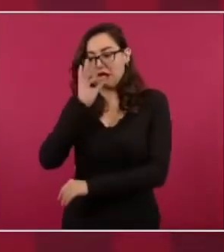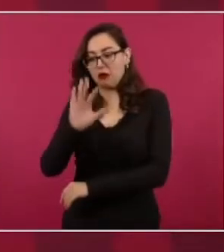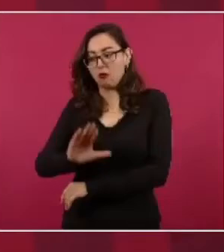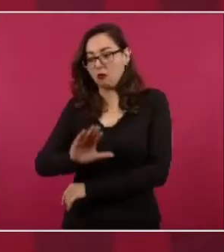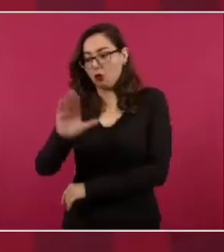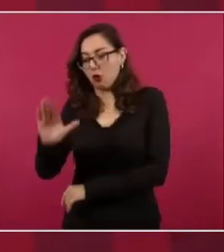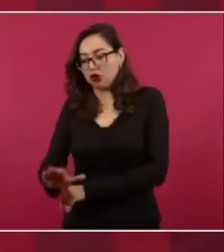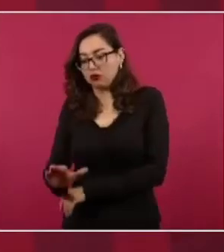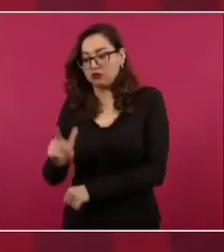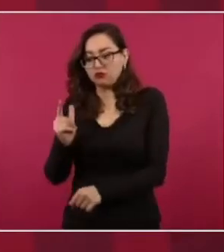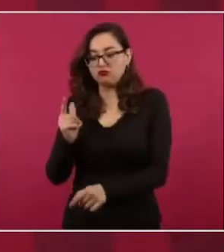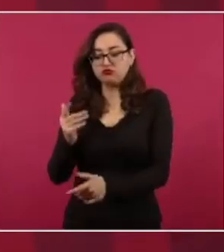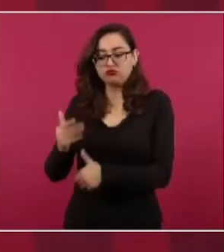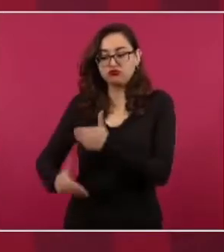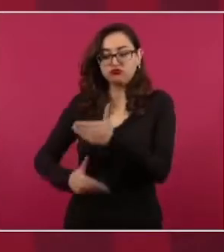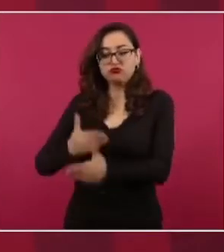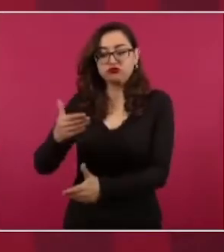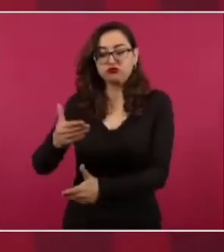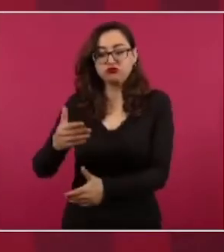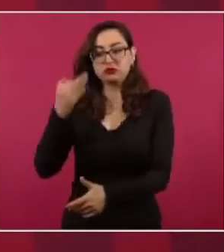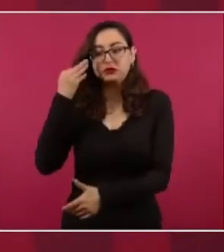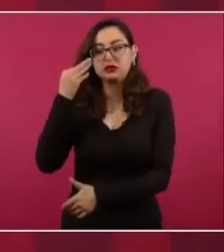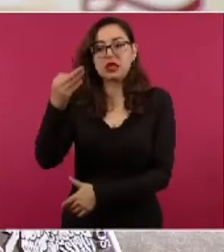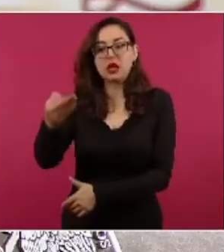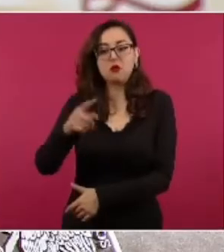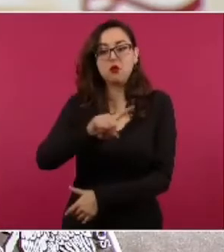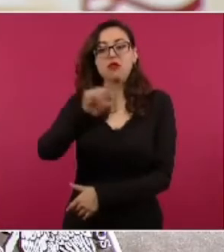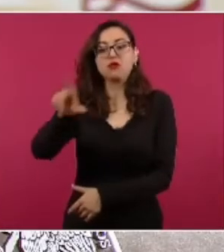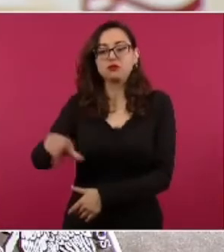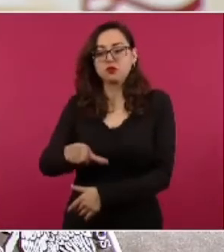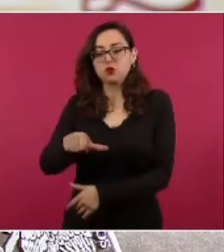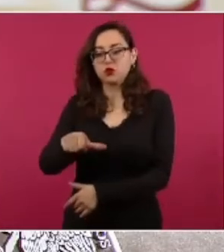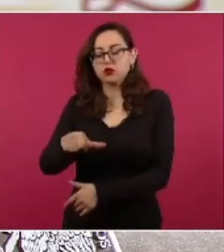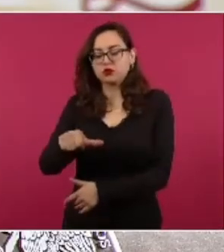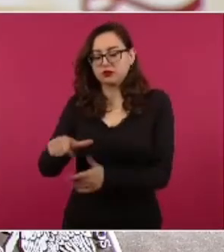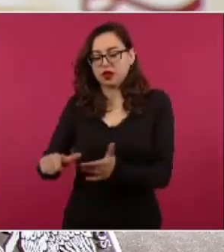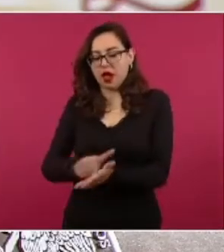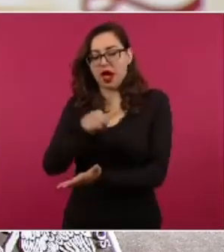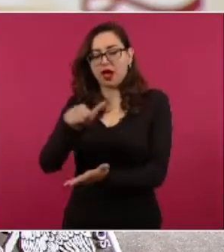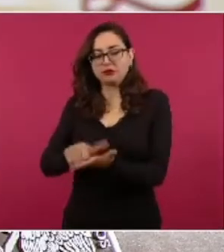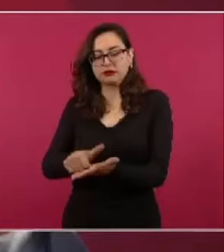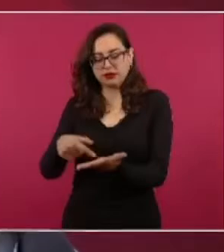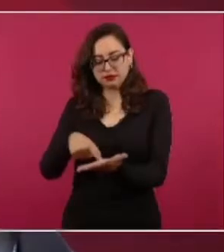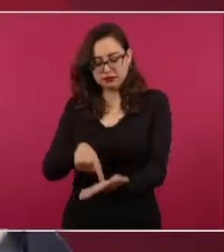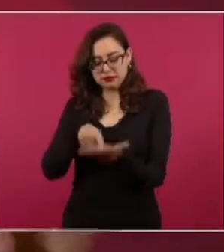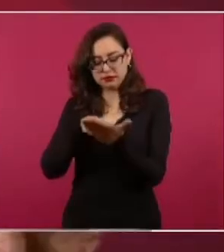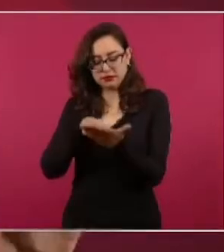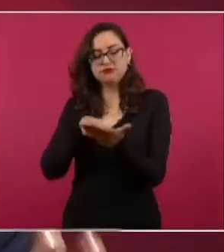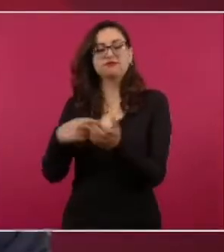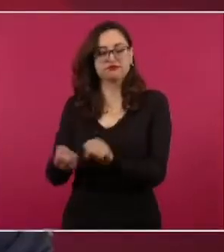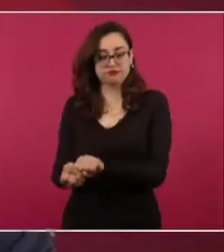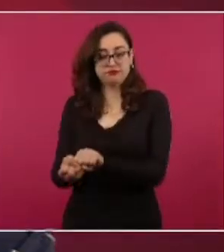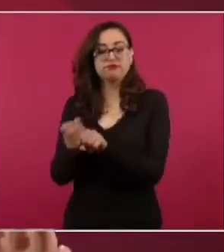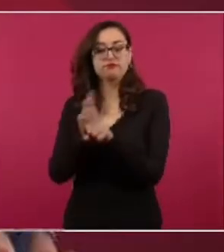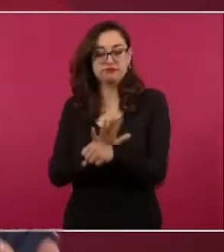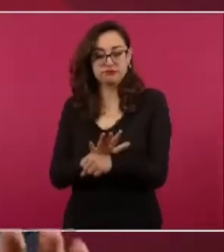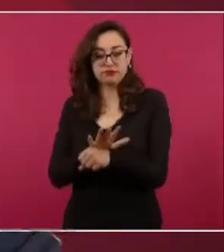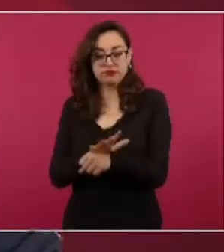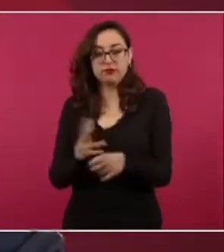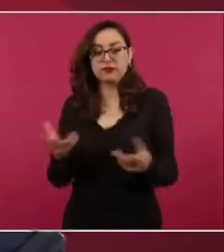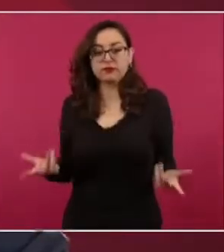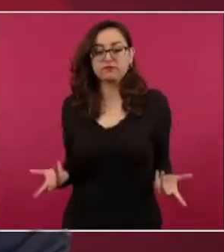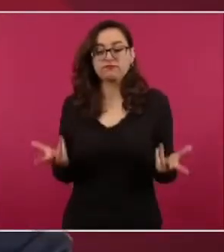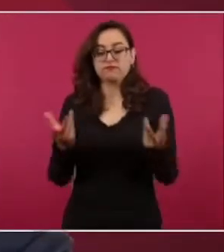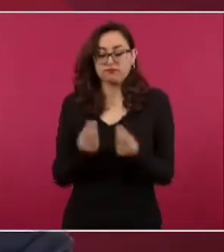que fallecieron por COVID a través de del acta de defunción. Entonces, este trabajo, julio